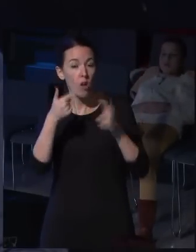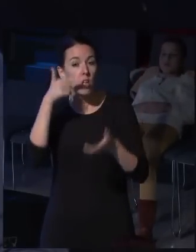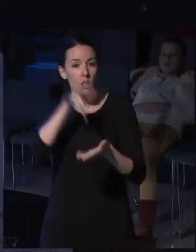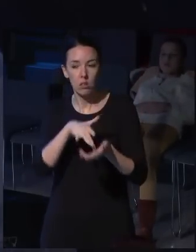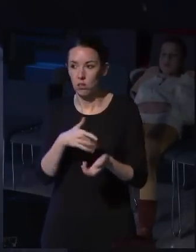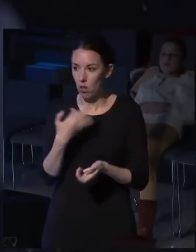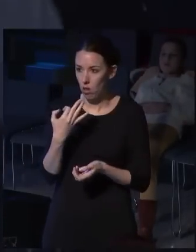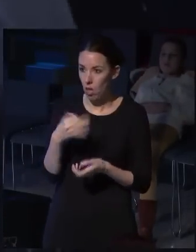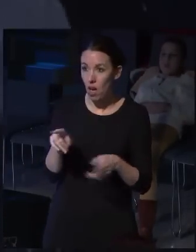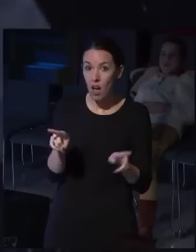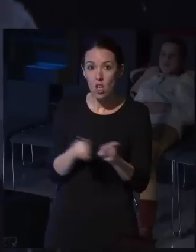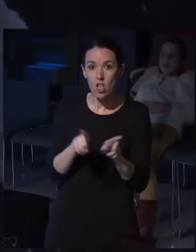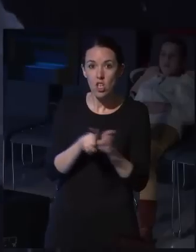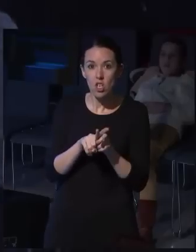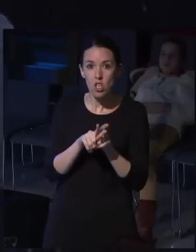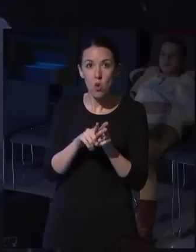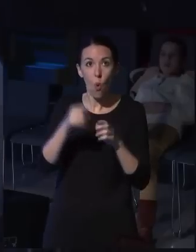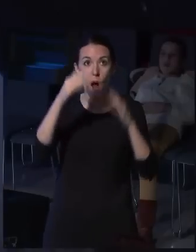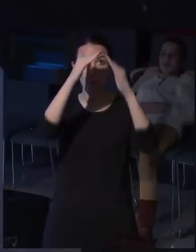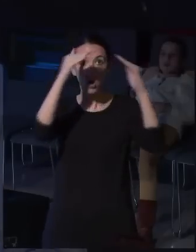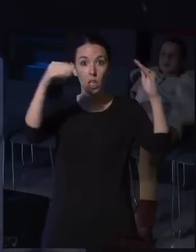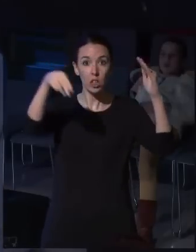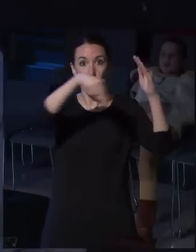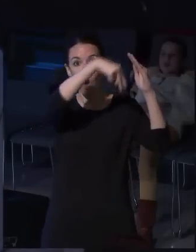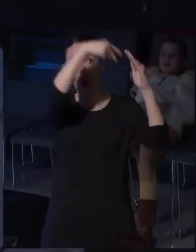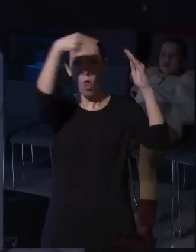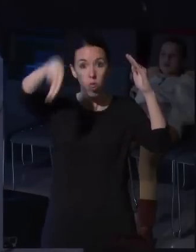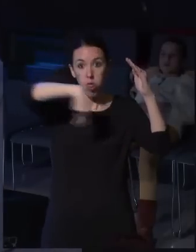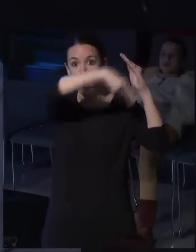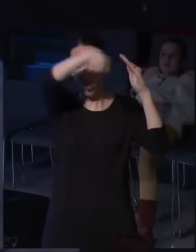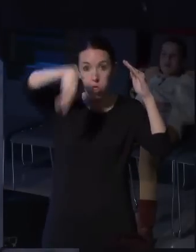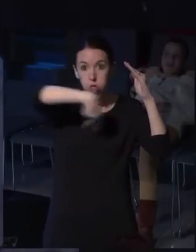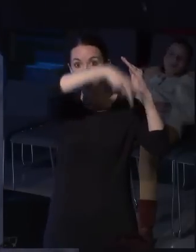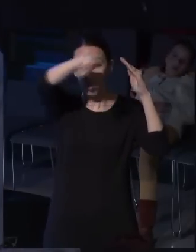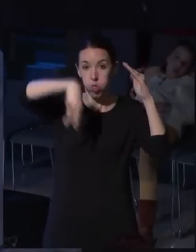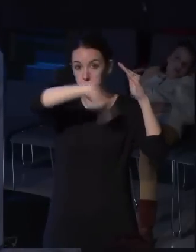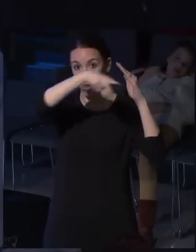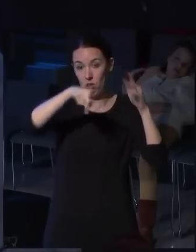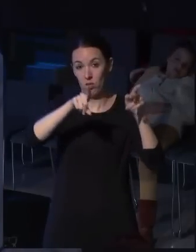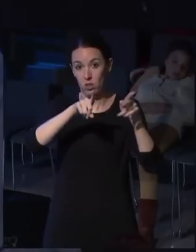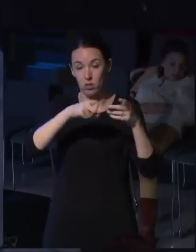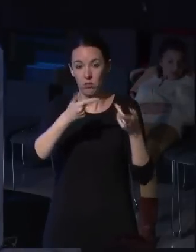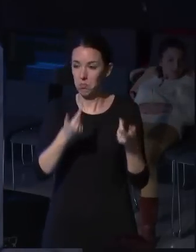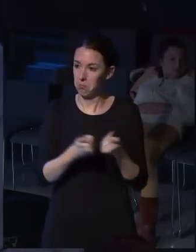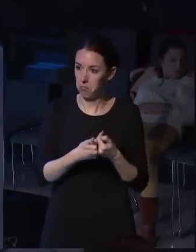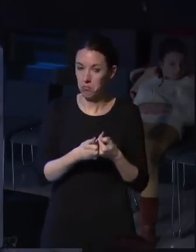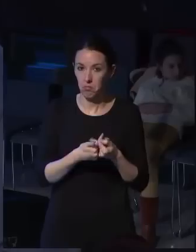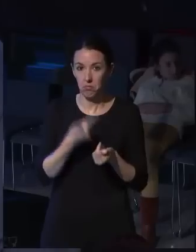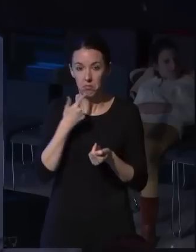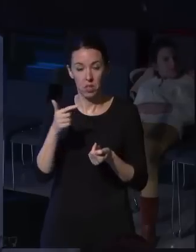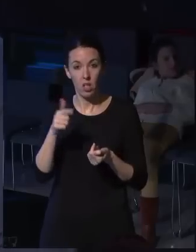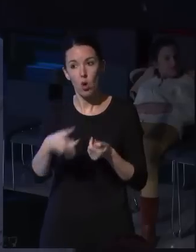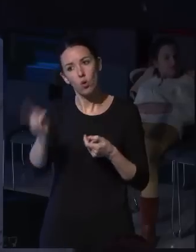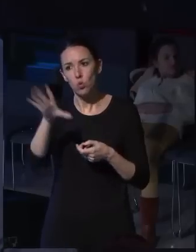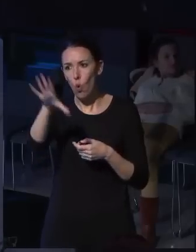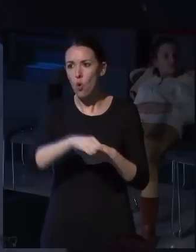él, entonces es como si me colgasen a mí del techo y me dieran vueltas alrededor de un... Y mandó al Roddy a que comprara